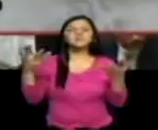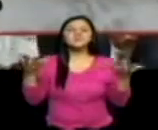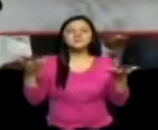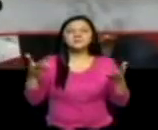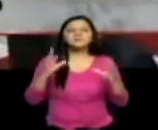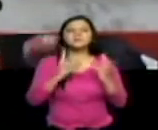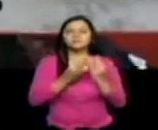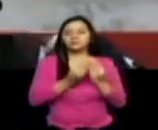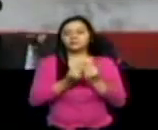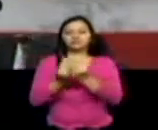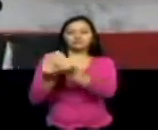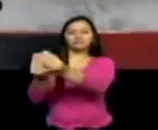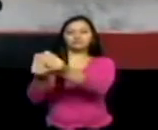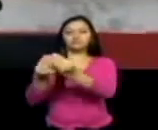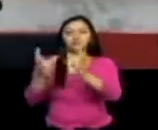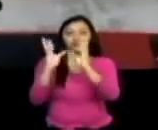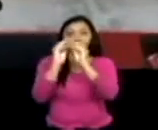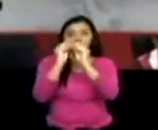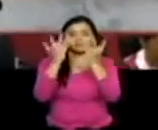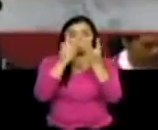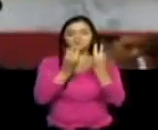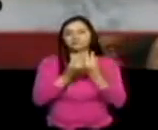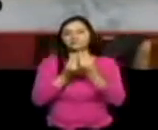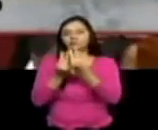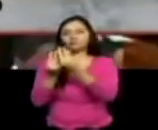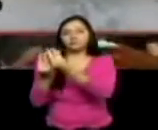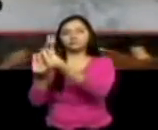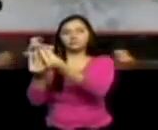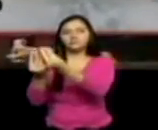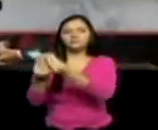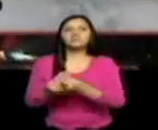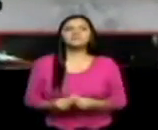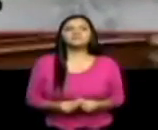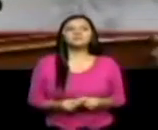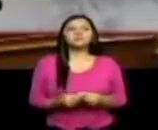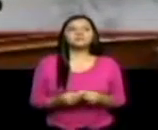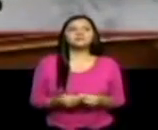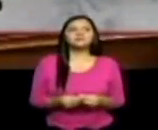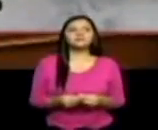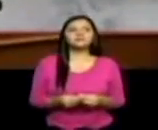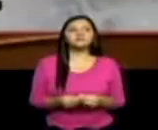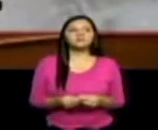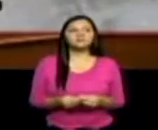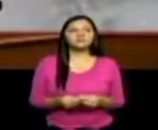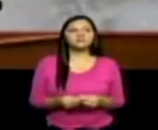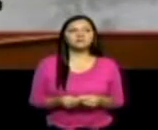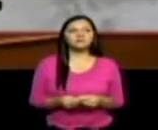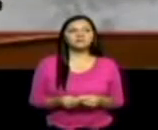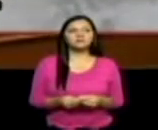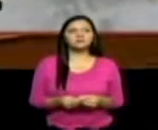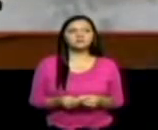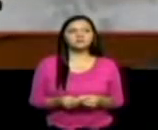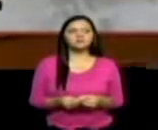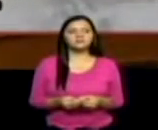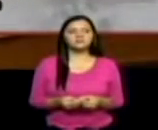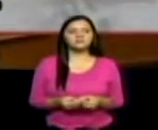se retiran del hemiciclo. Ahí está el congresista Violeta, la congresista Montenegro,